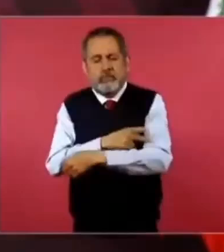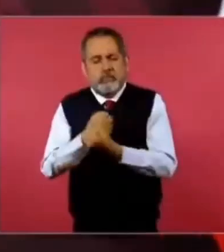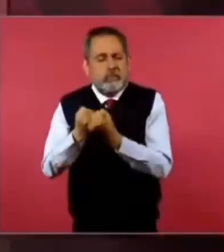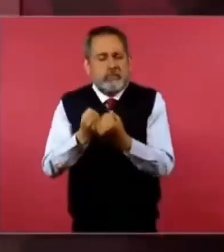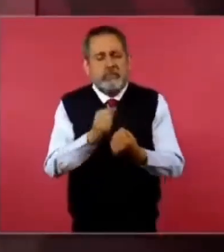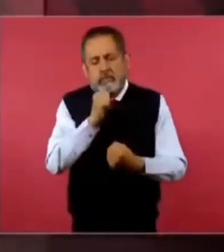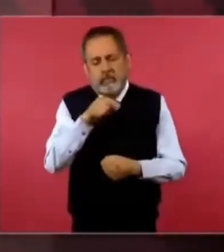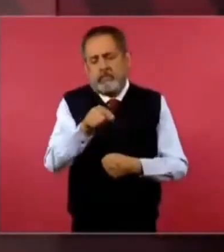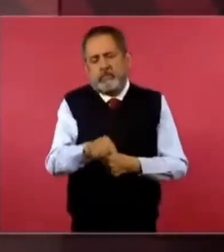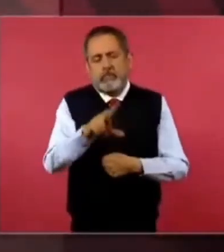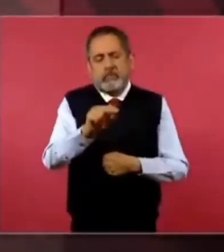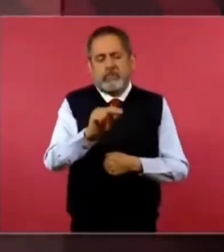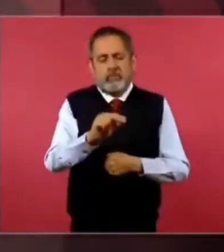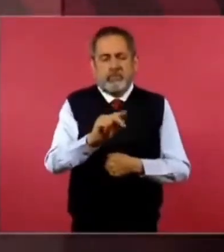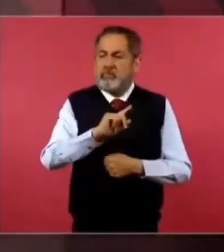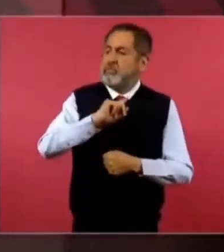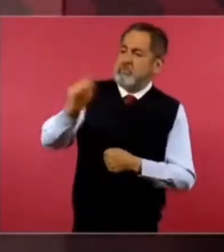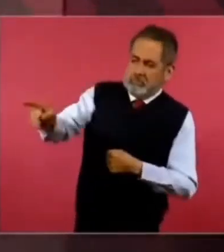capacidad